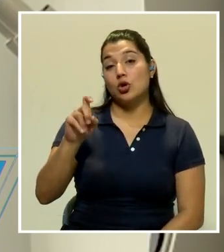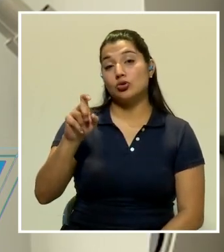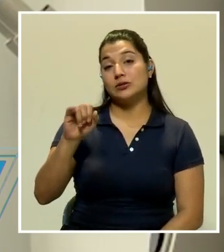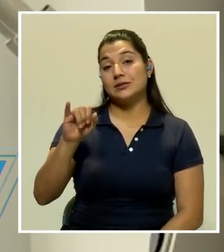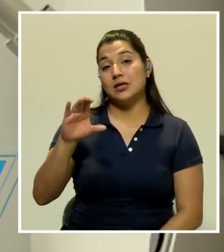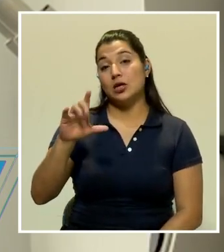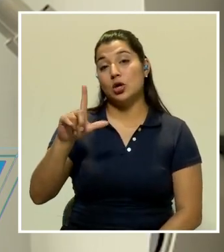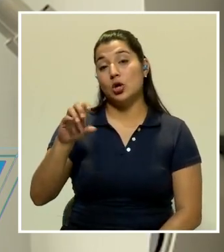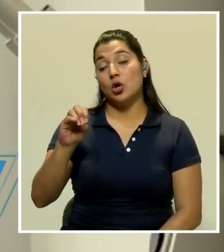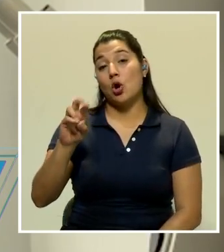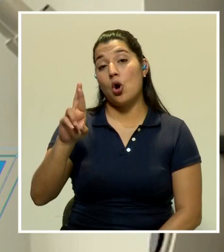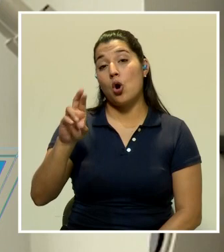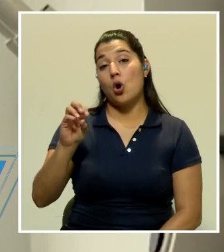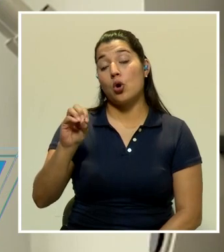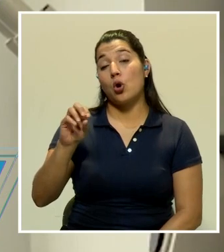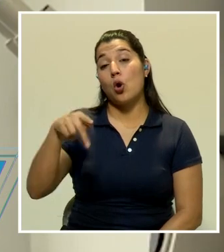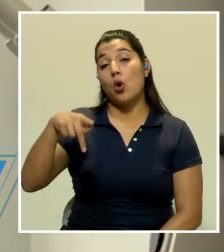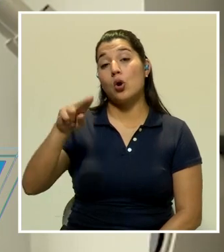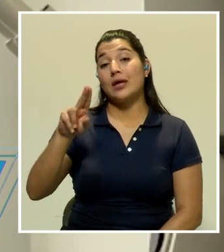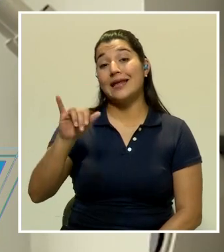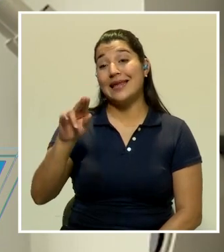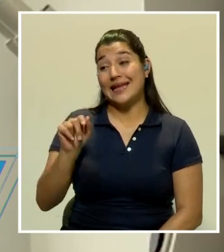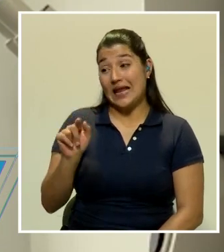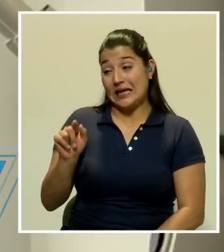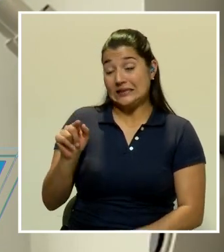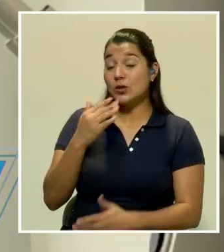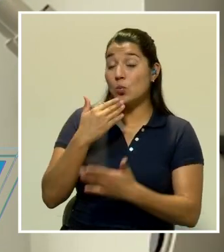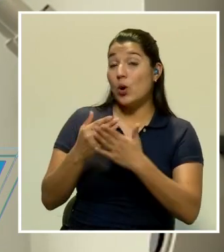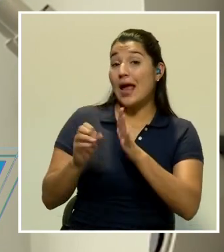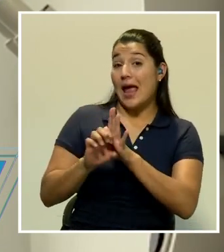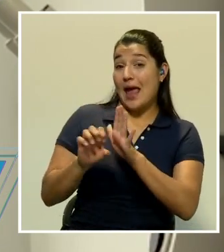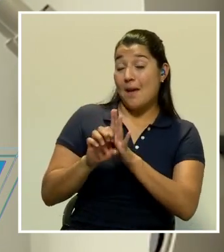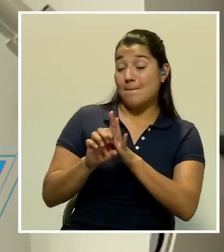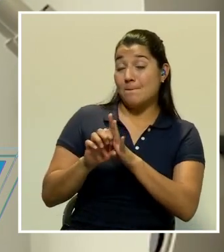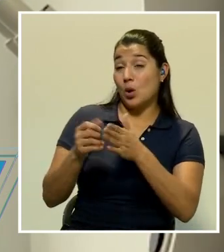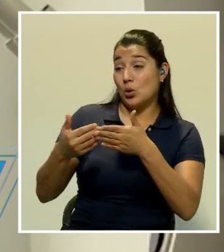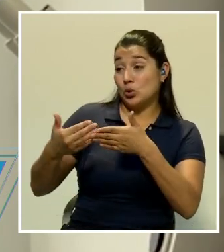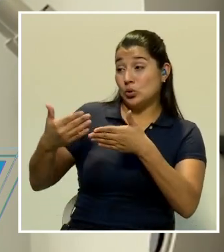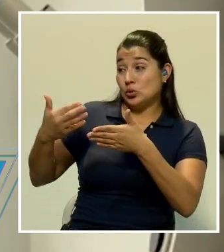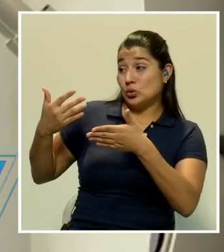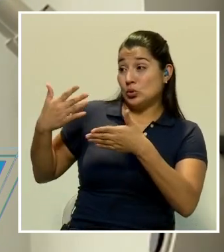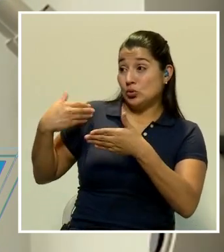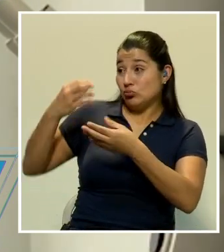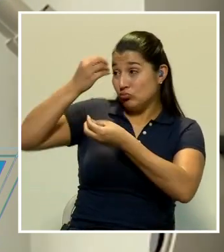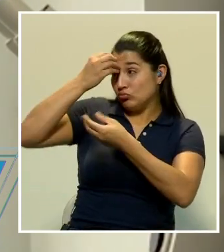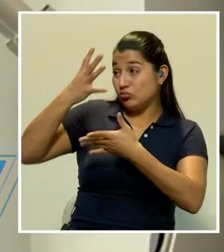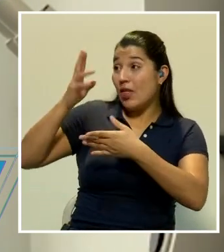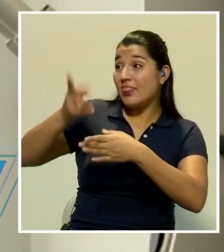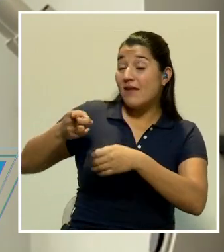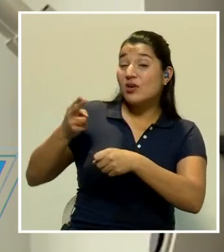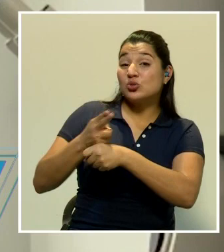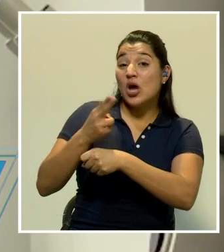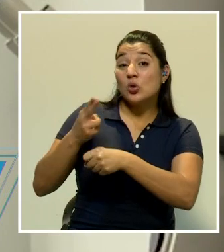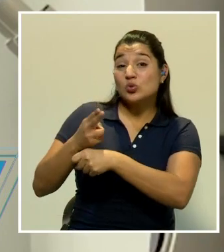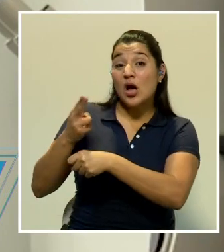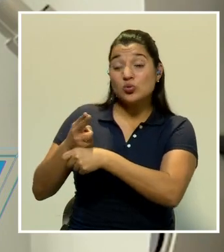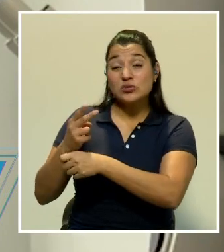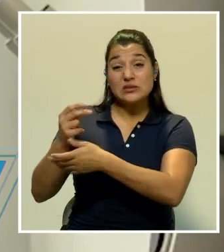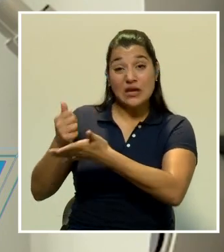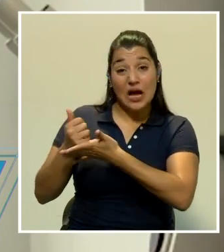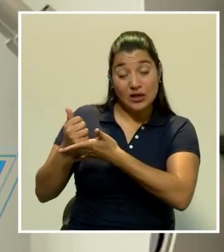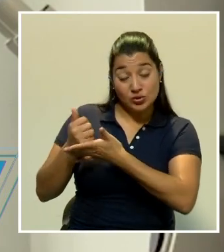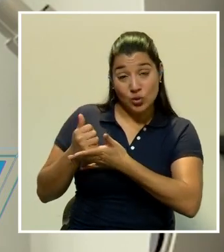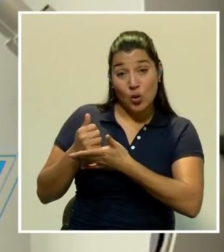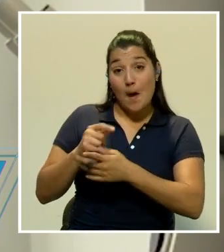que ha sido promovido muy temprano durante la pandemia, según un estudio que ha salido ayer en